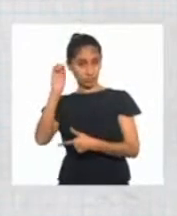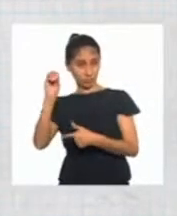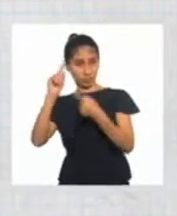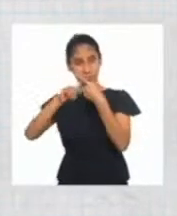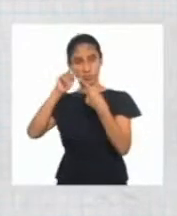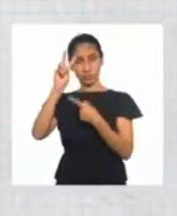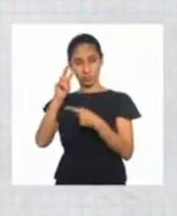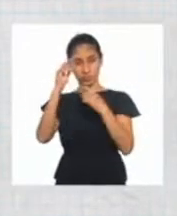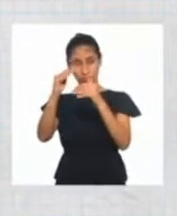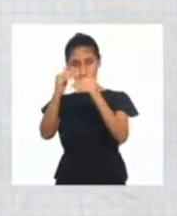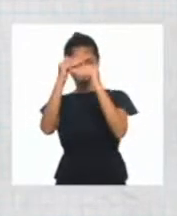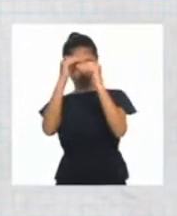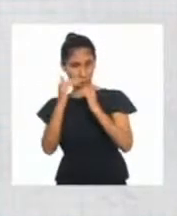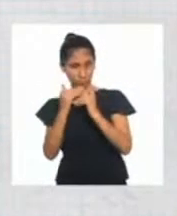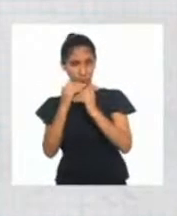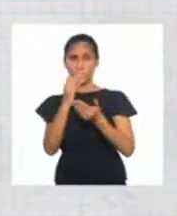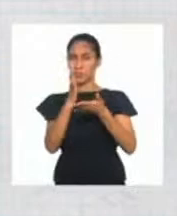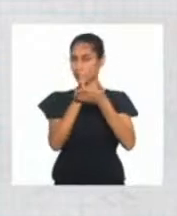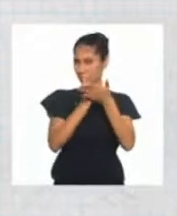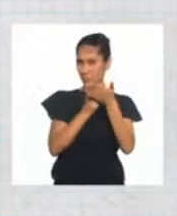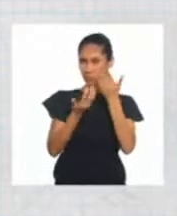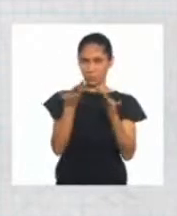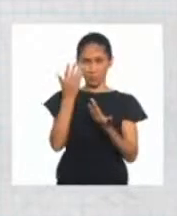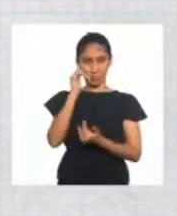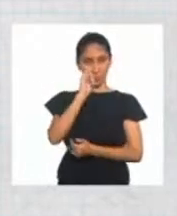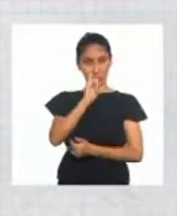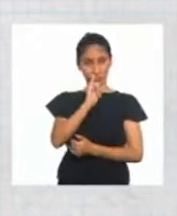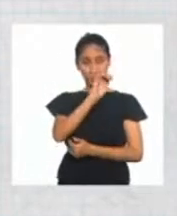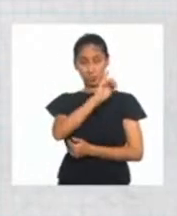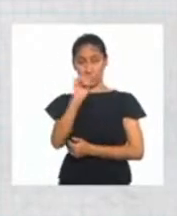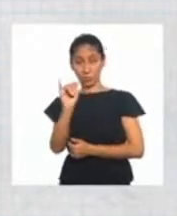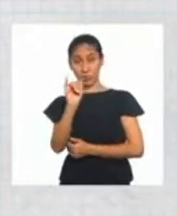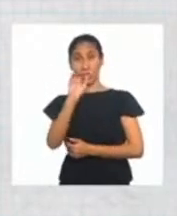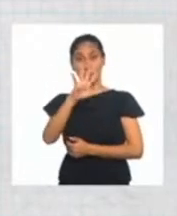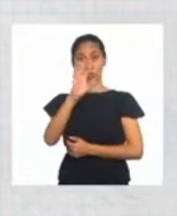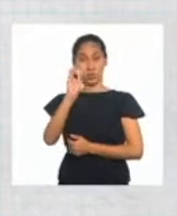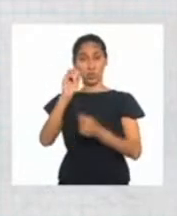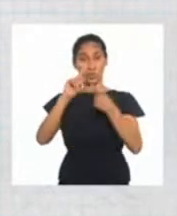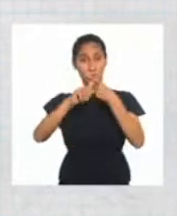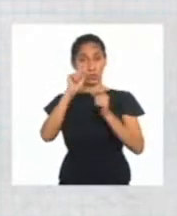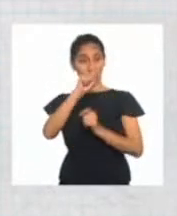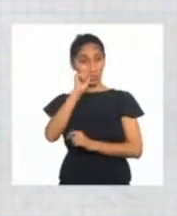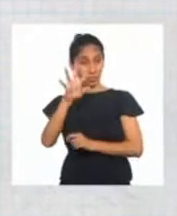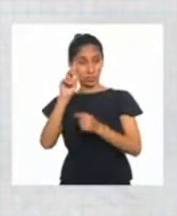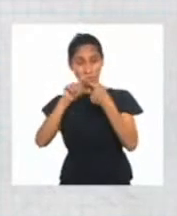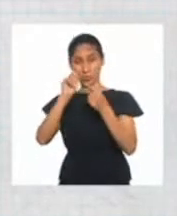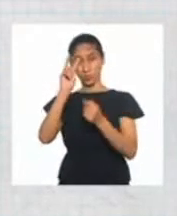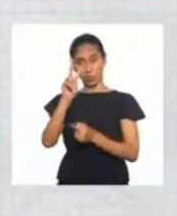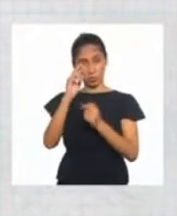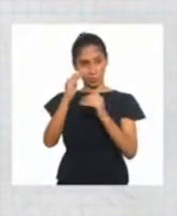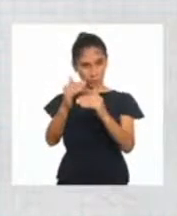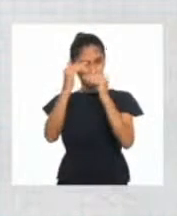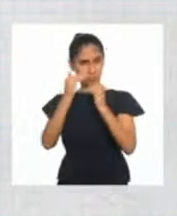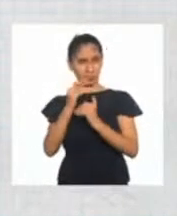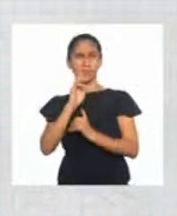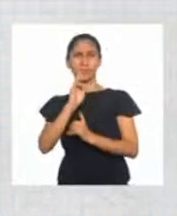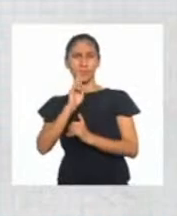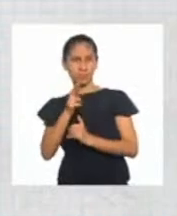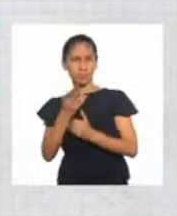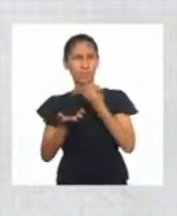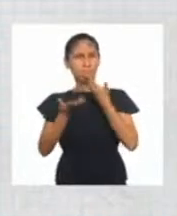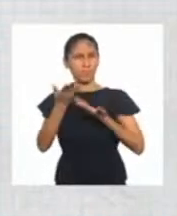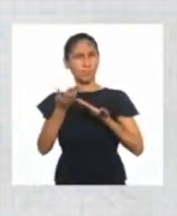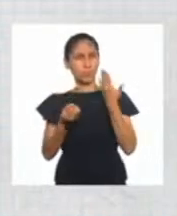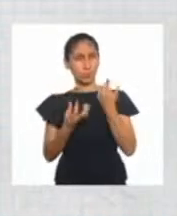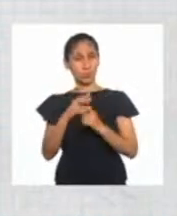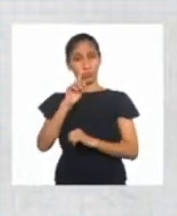por 2. Si simplificamos, obtenemos 50 por 15 por 2, resultando